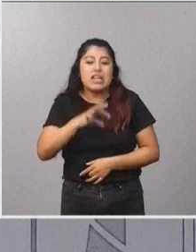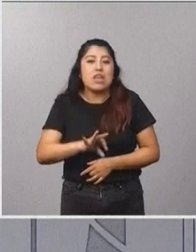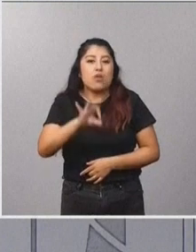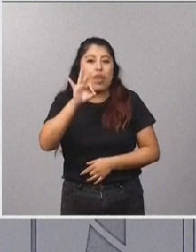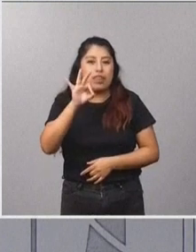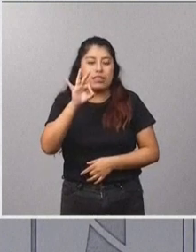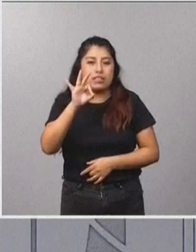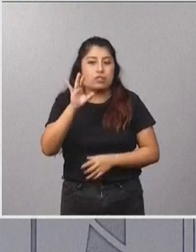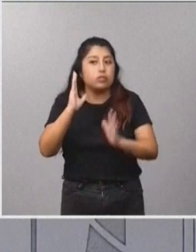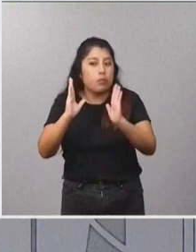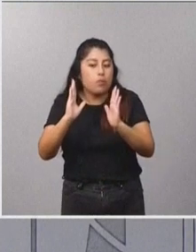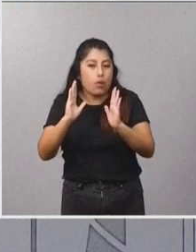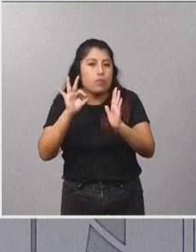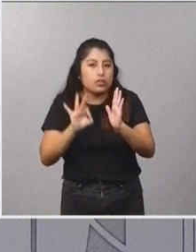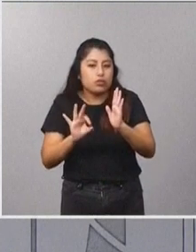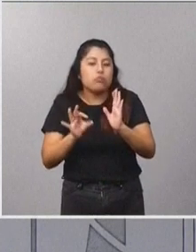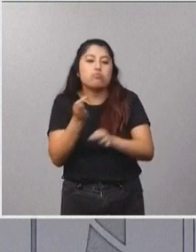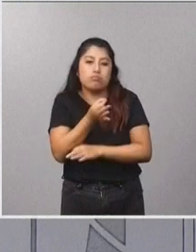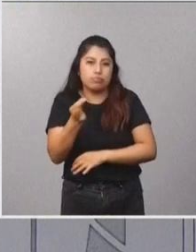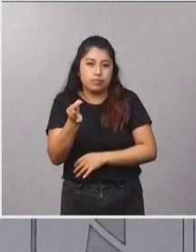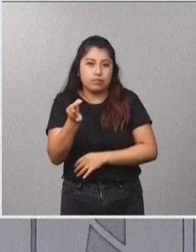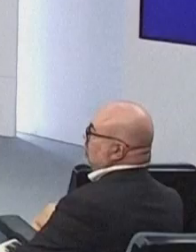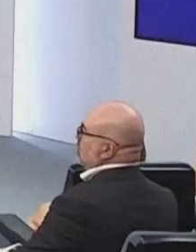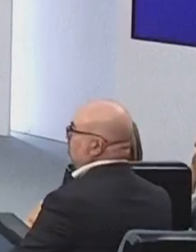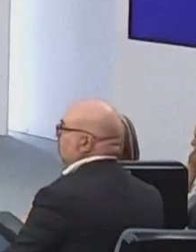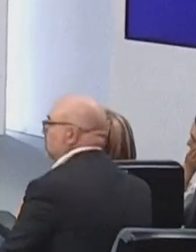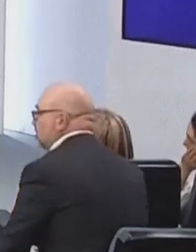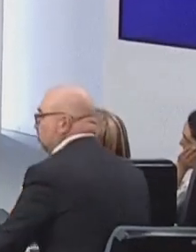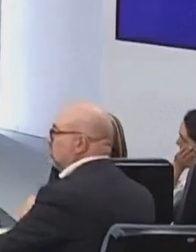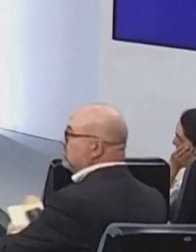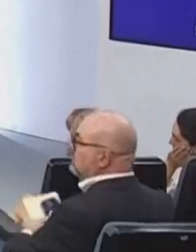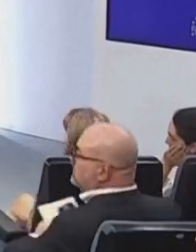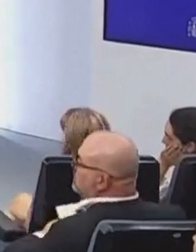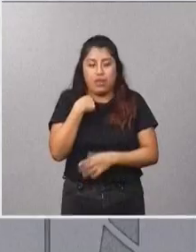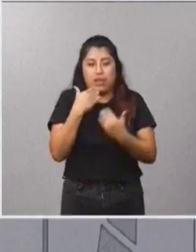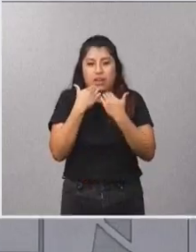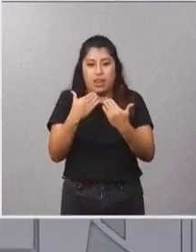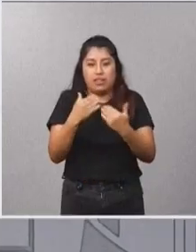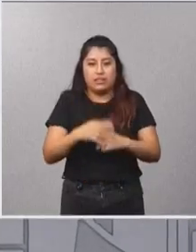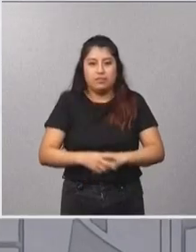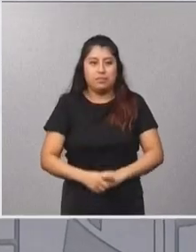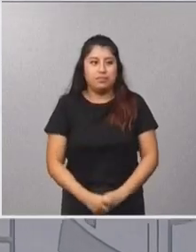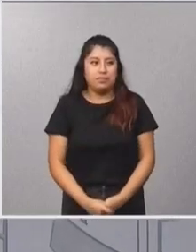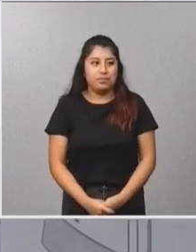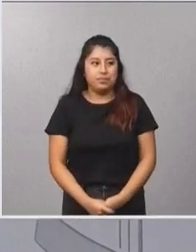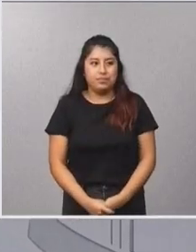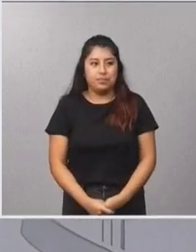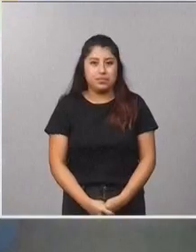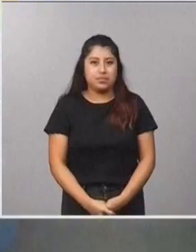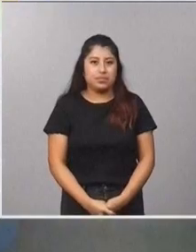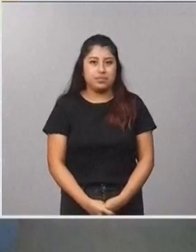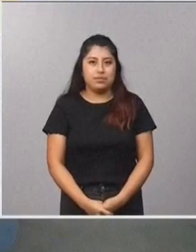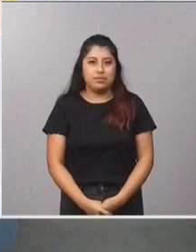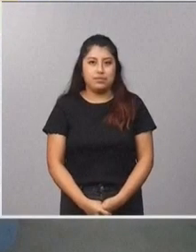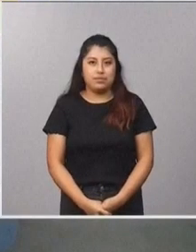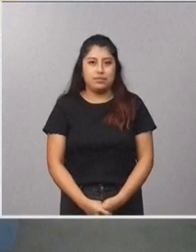fue una decisión acertada y bien tomada el socialista en el poder desde 2018 tendrá